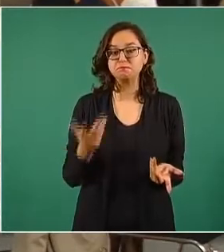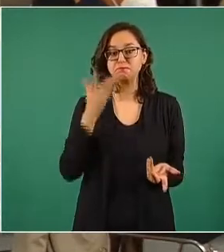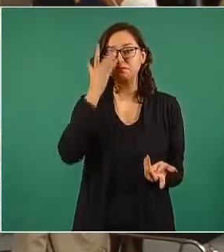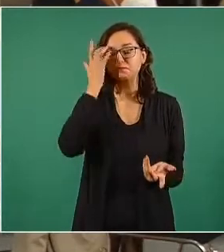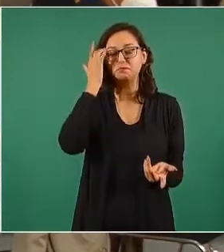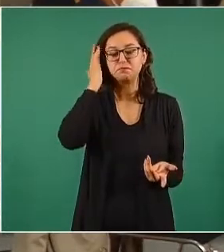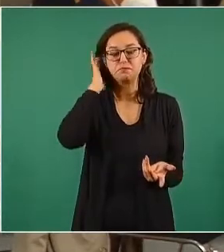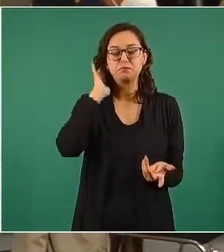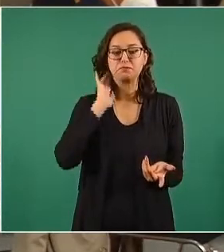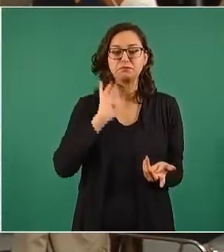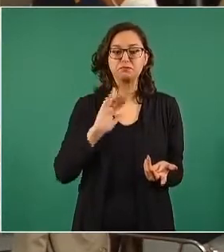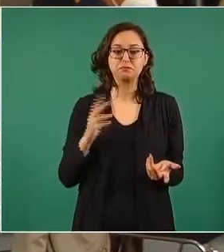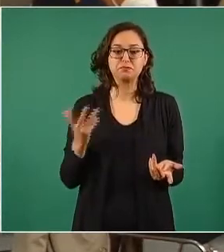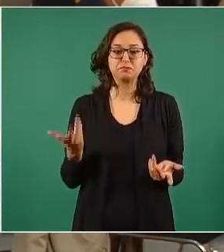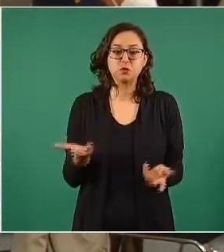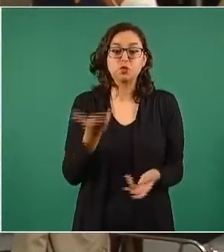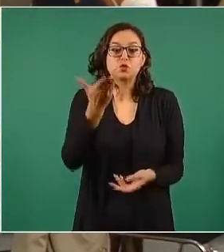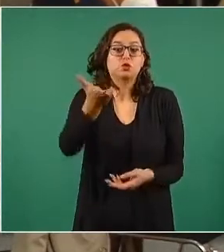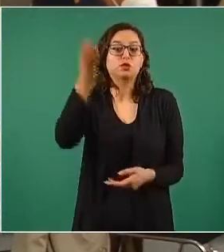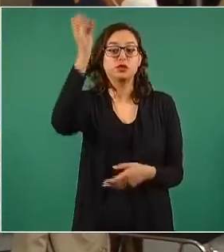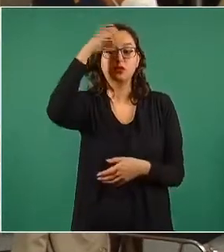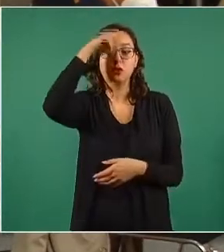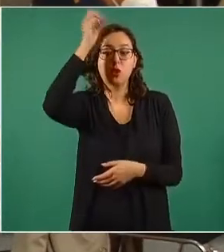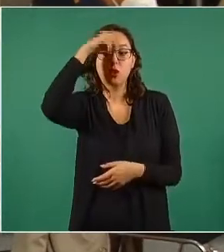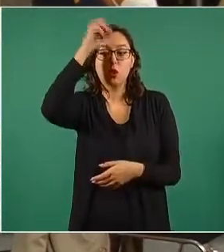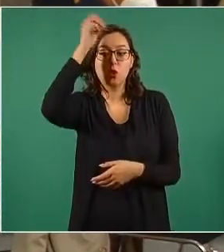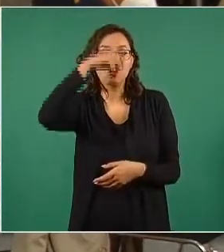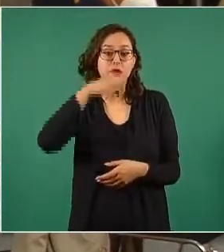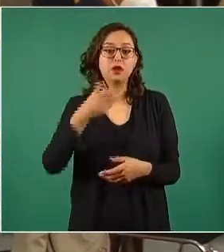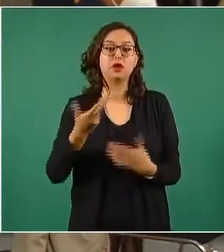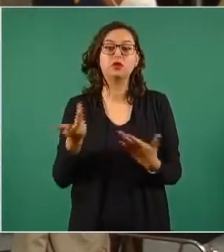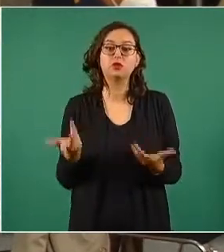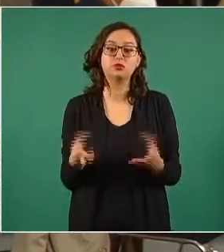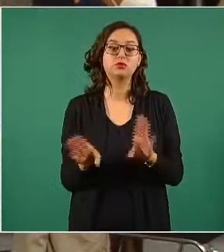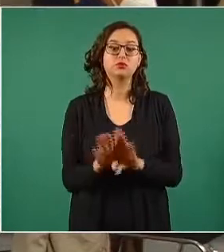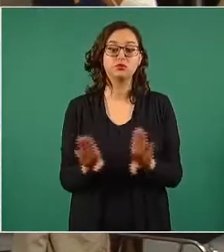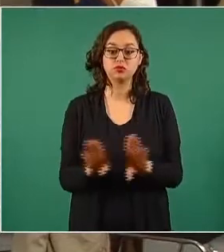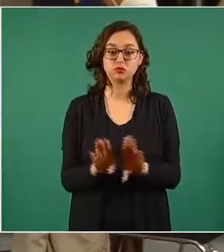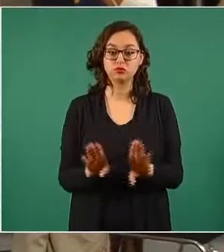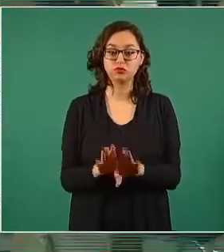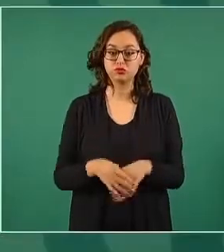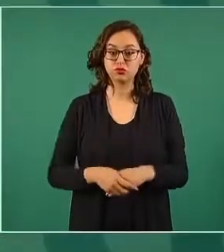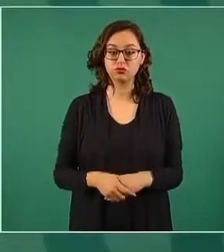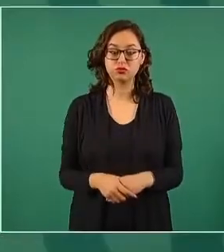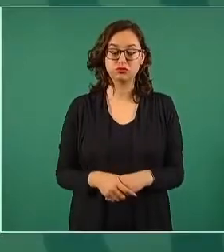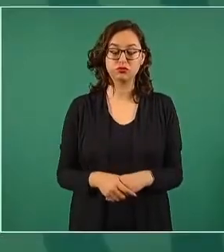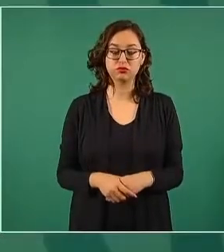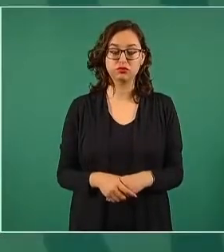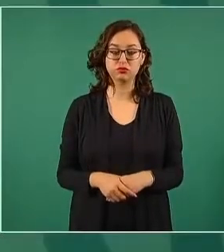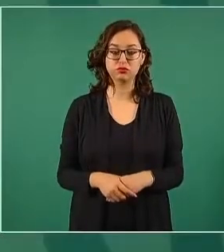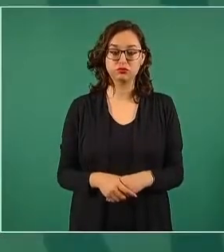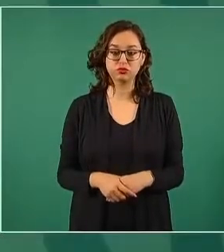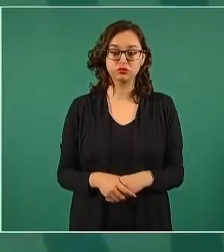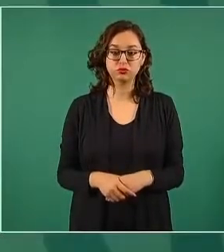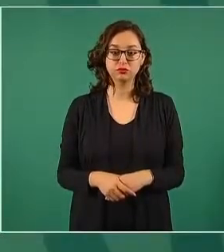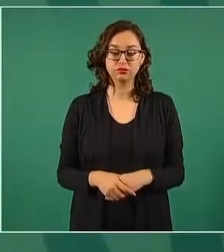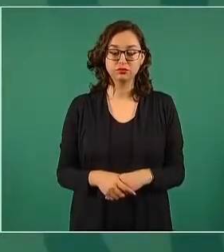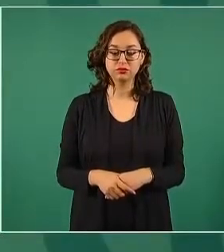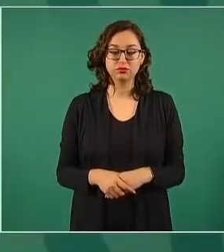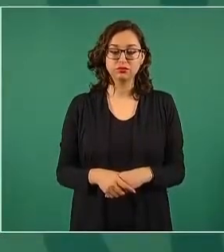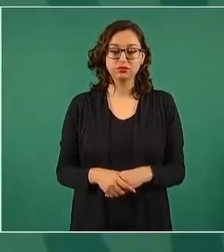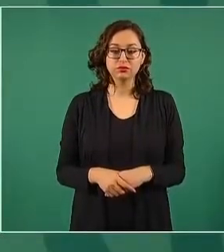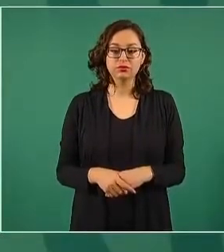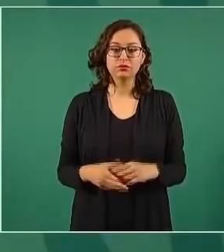me gustaría saber su opinión sobre este caso. Pues nosotros somos muy respetuosos